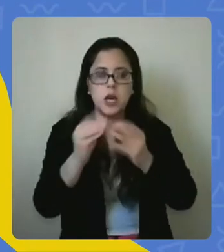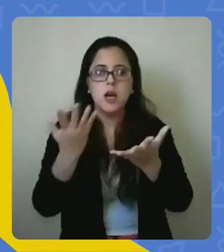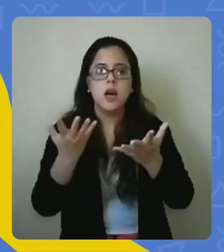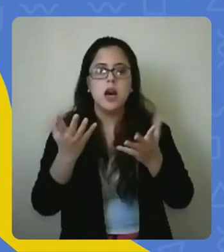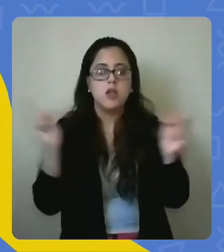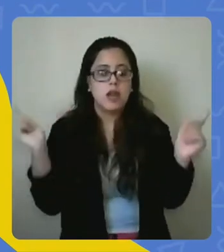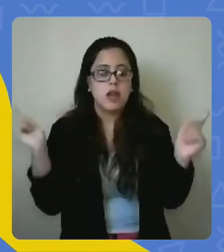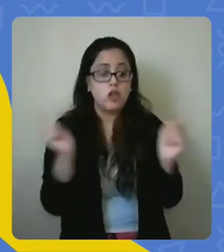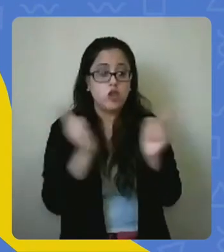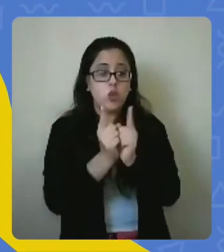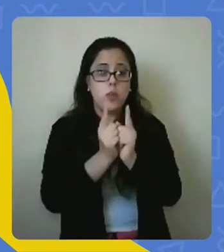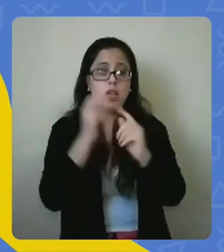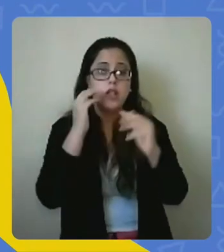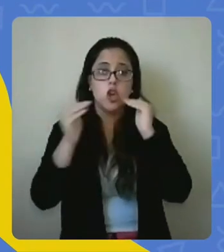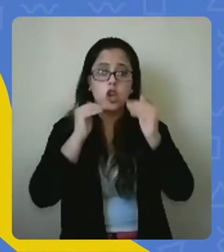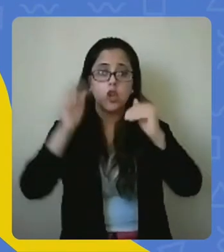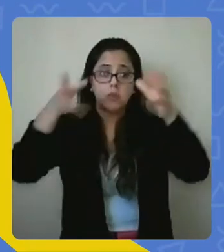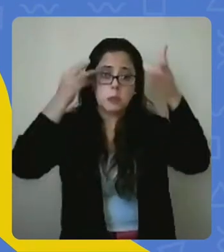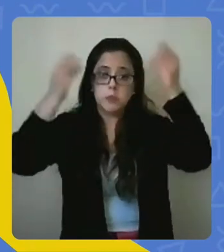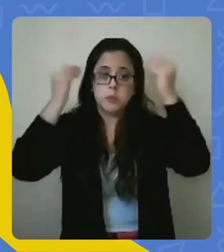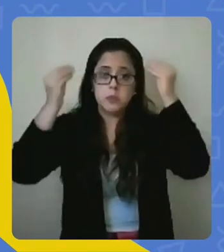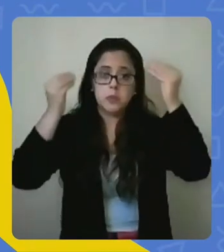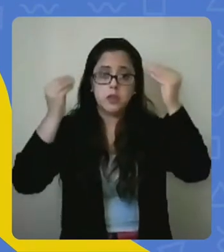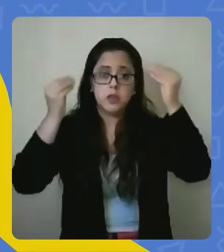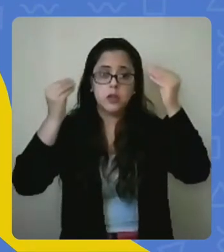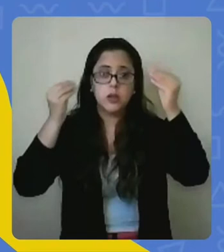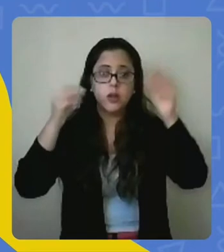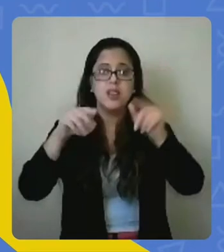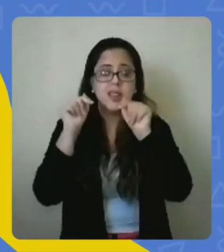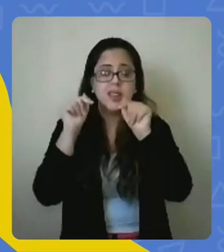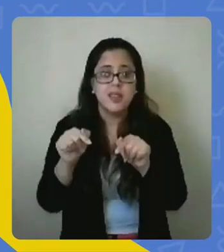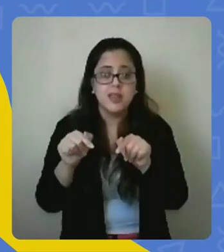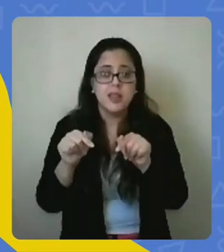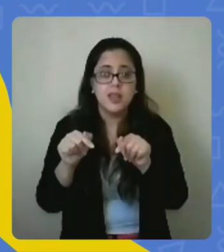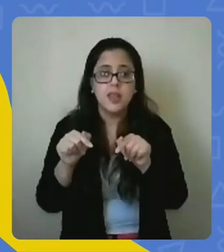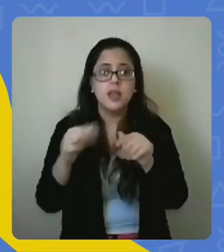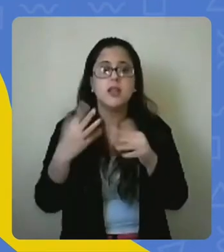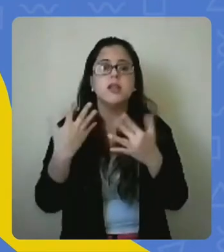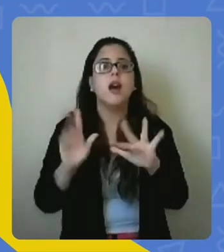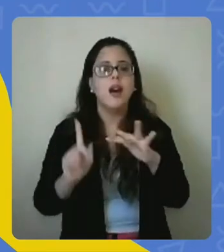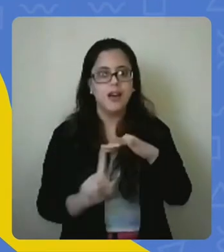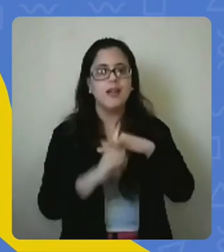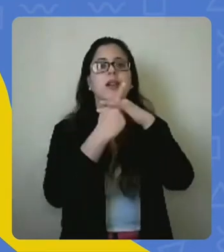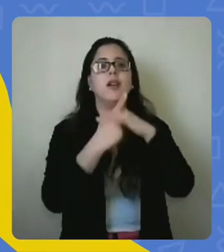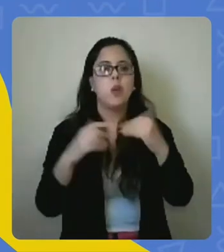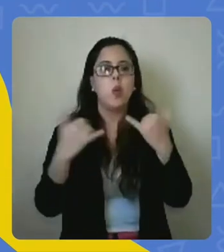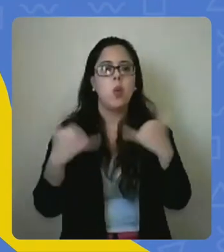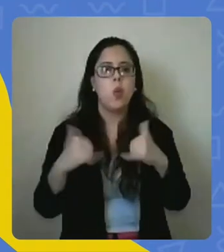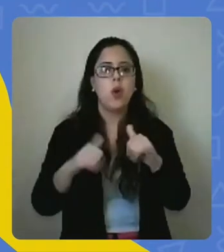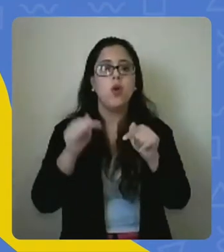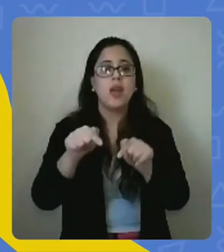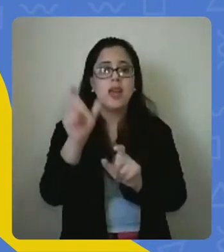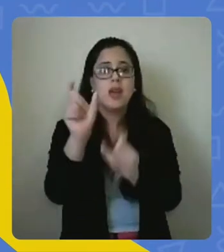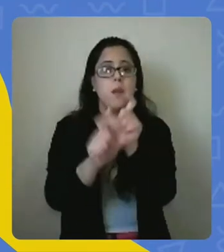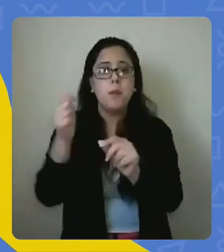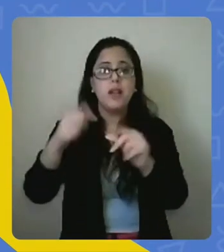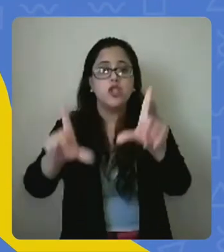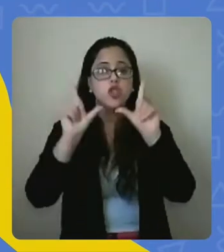los primeros años. Y fue a partir de ahí que surgió el juego, ¿no? En donde los personajes del